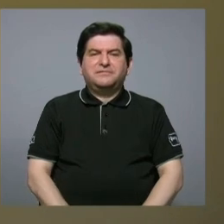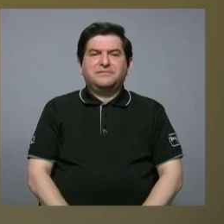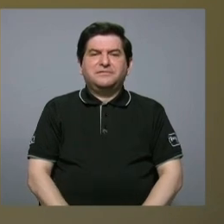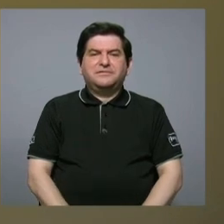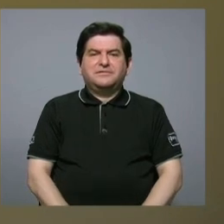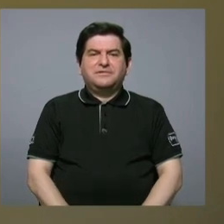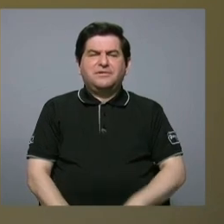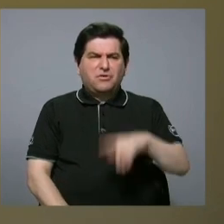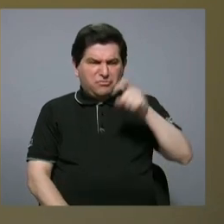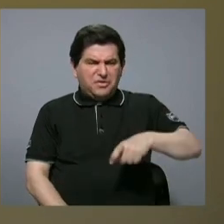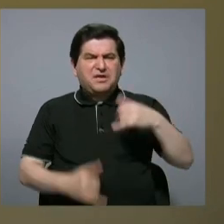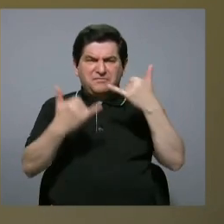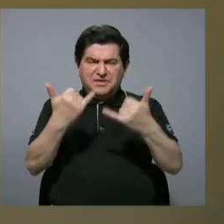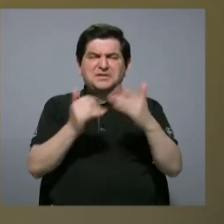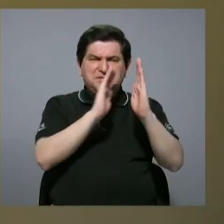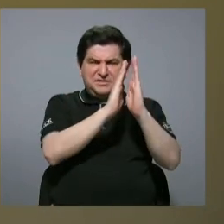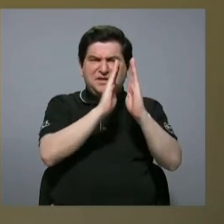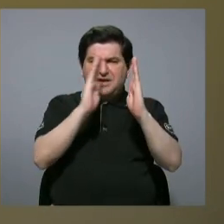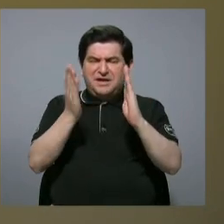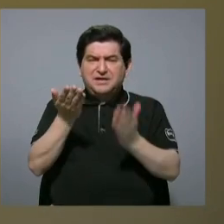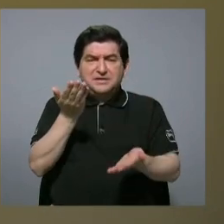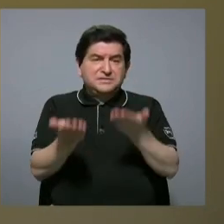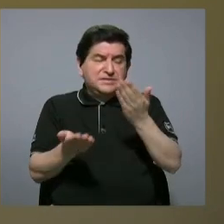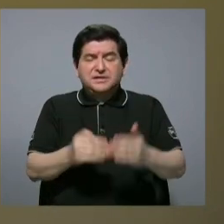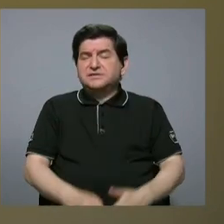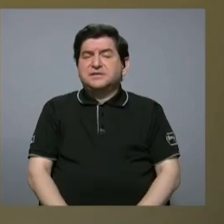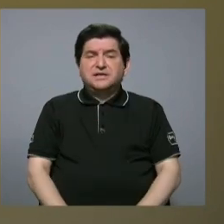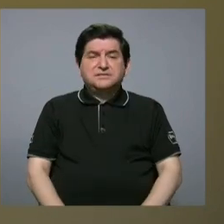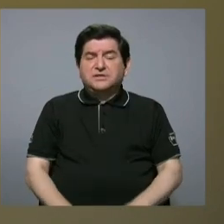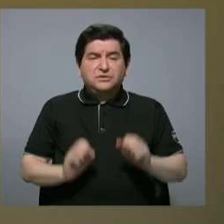hasta debe estar en la biblioteca, si acaso no está disponible